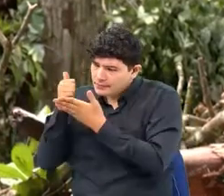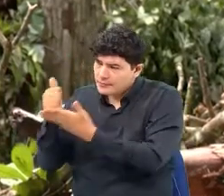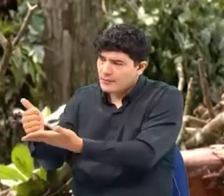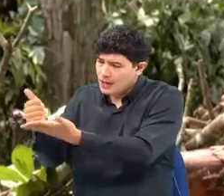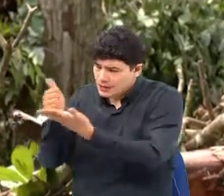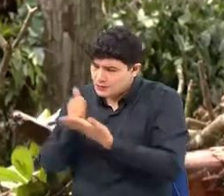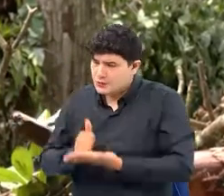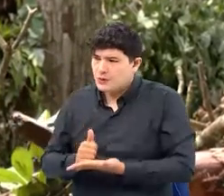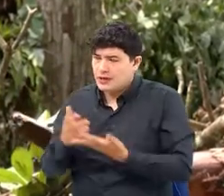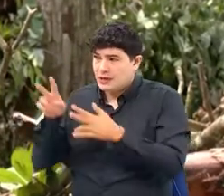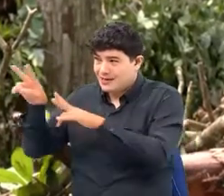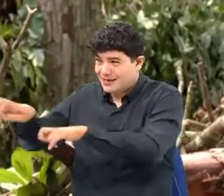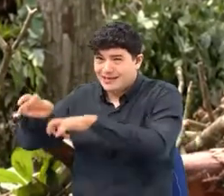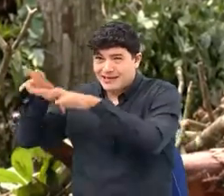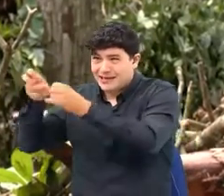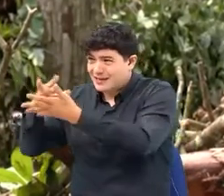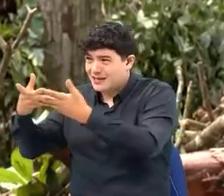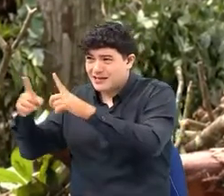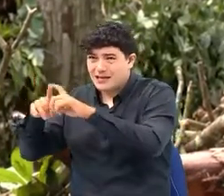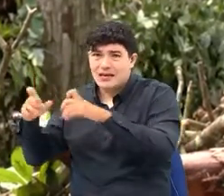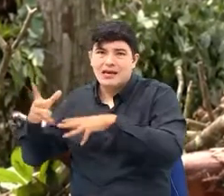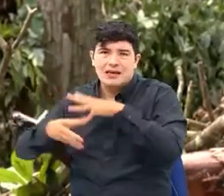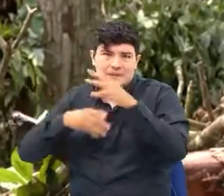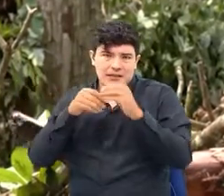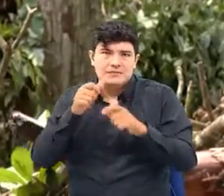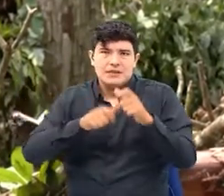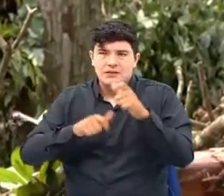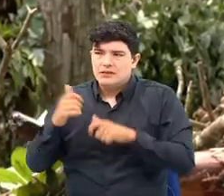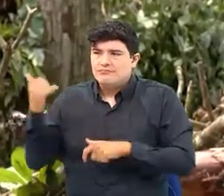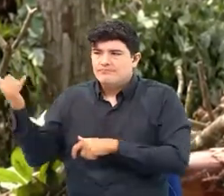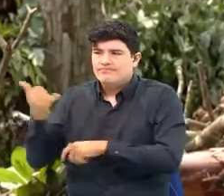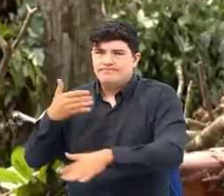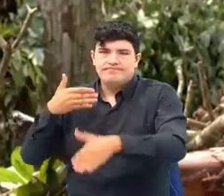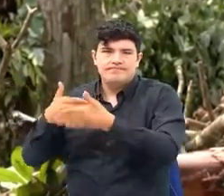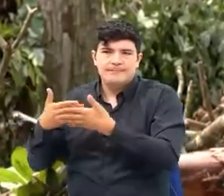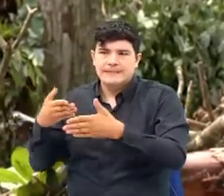alimentos que están en la parte de arriba como las personas también que permanecen pues obstruido el paso por este sector.